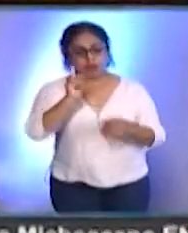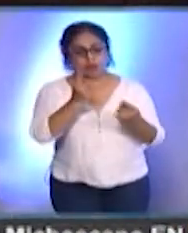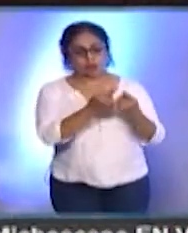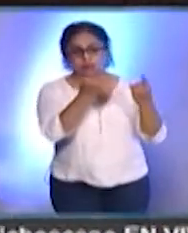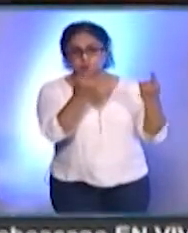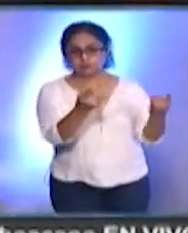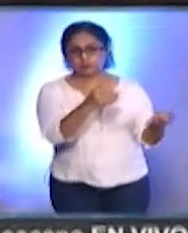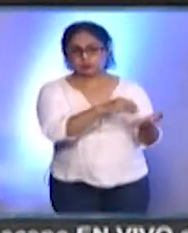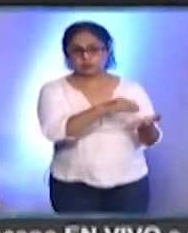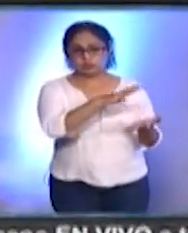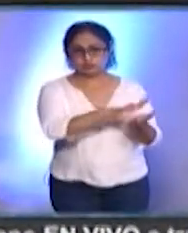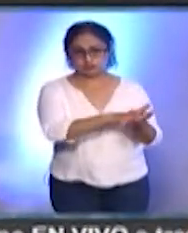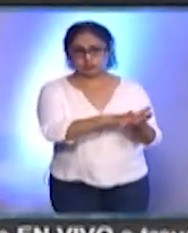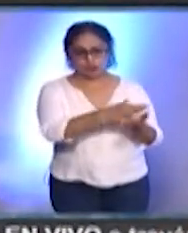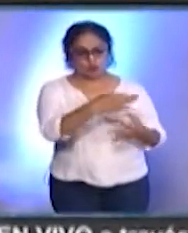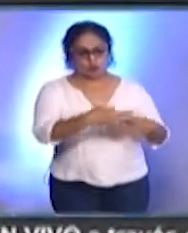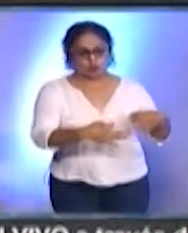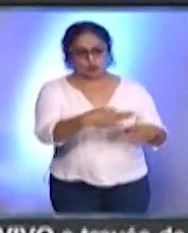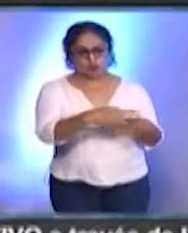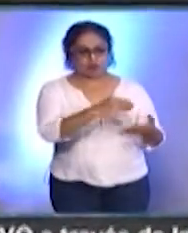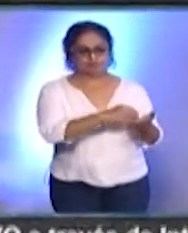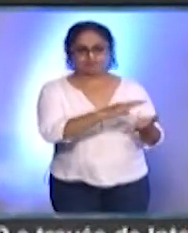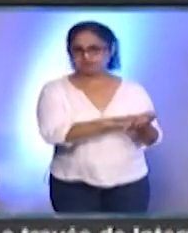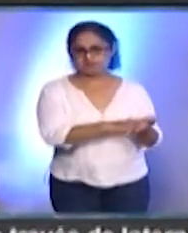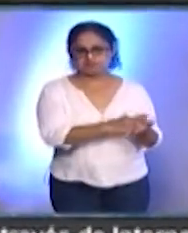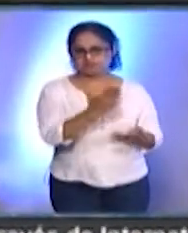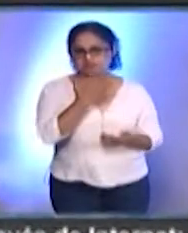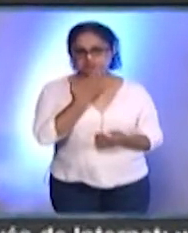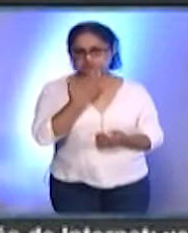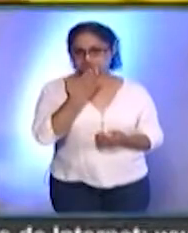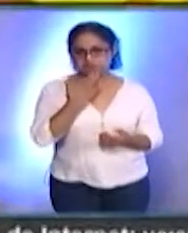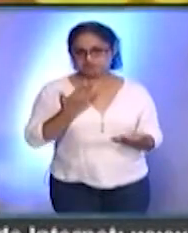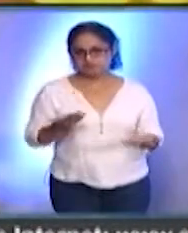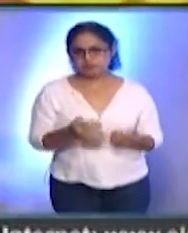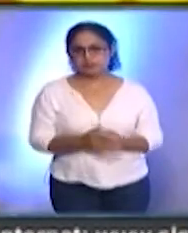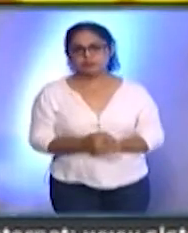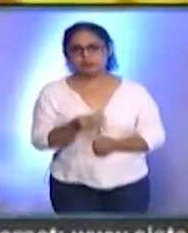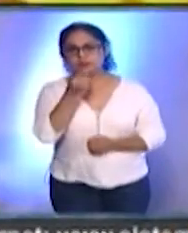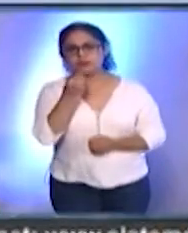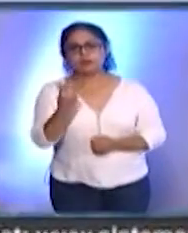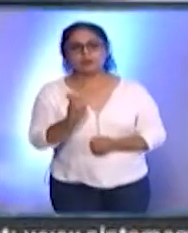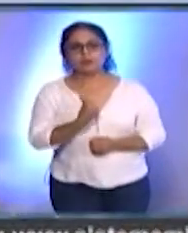Antropológicamente y jurídicamente las razas no existen, sin embargo, bueno,